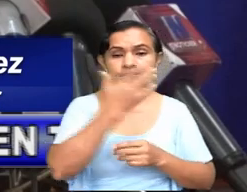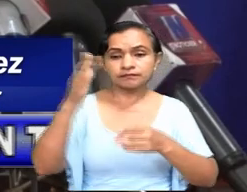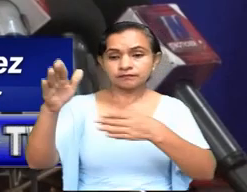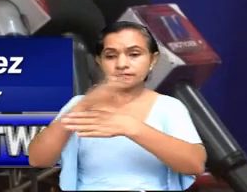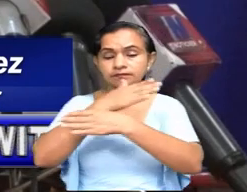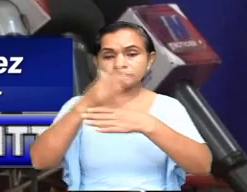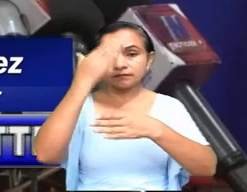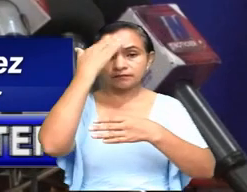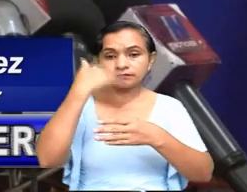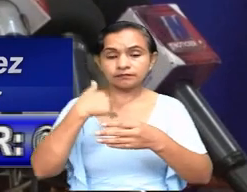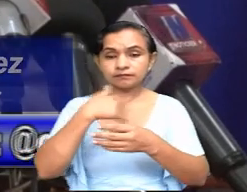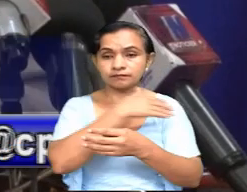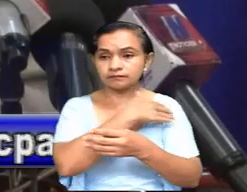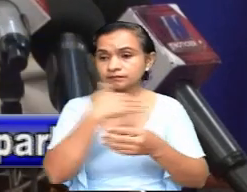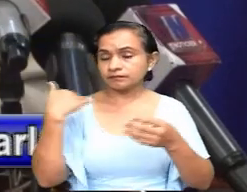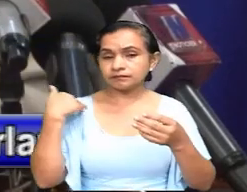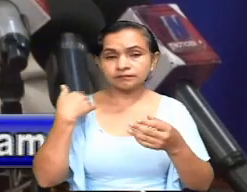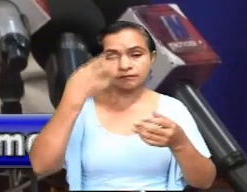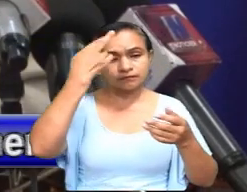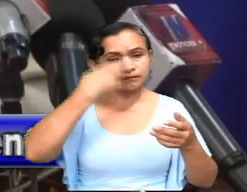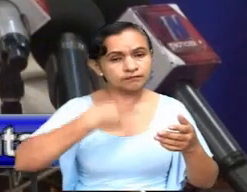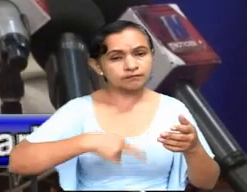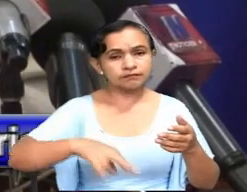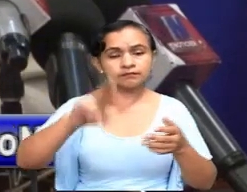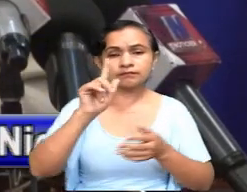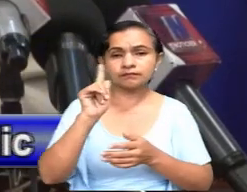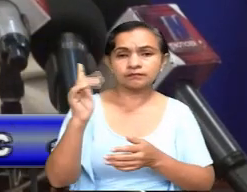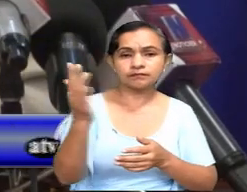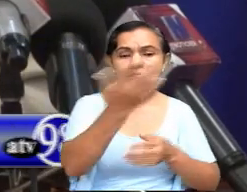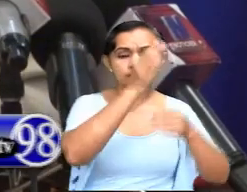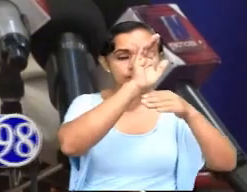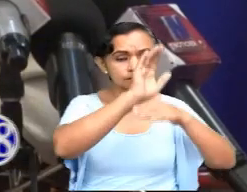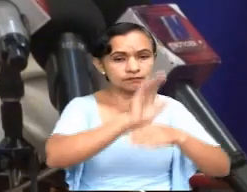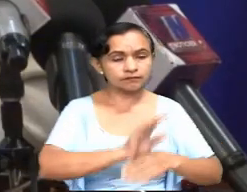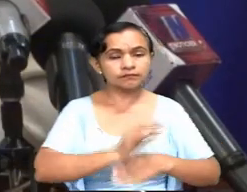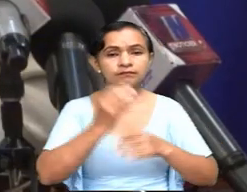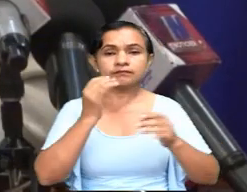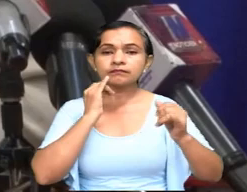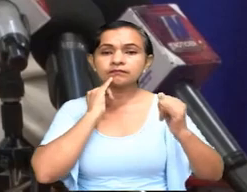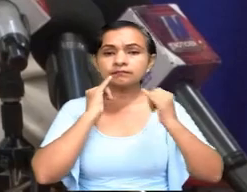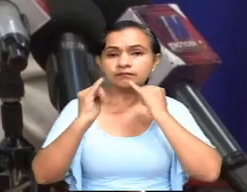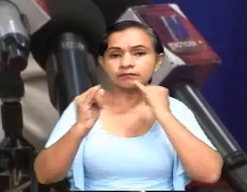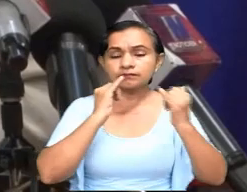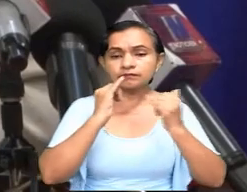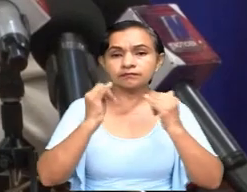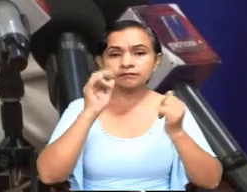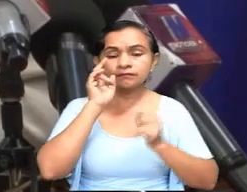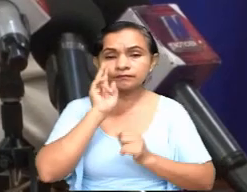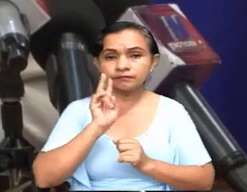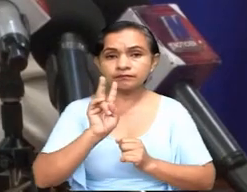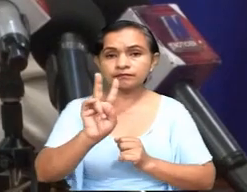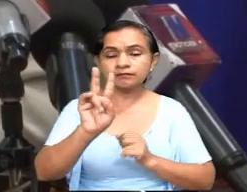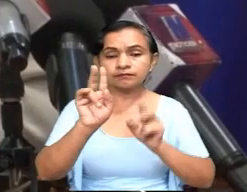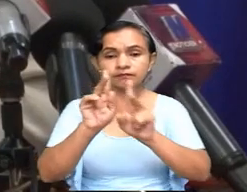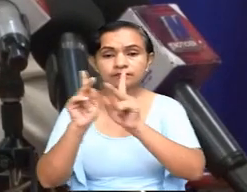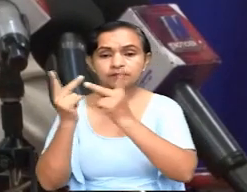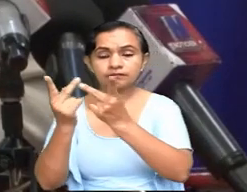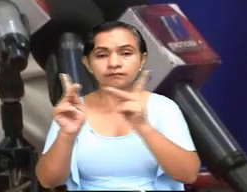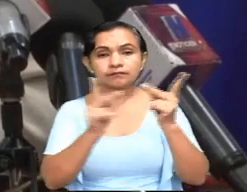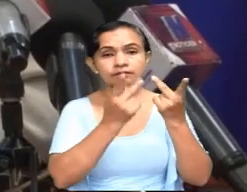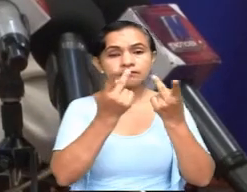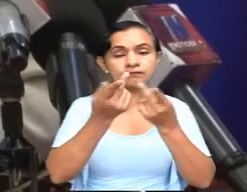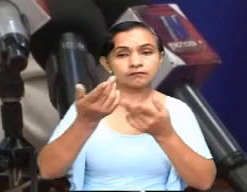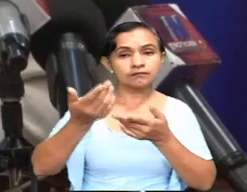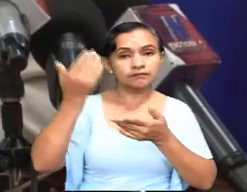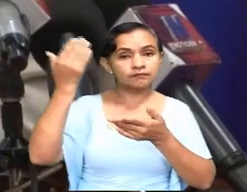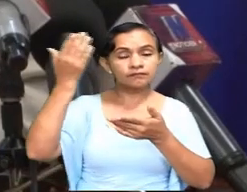religiosas, todas las tradiciones, costumbres, idiomas y cosmovisiones de los pueblos